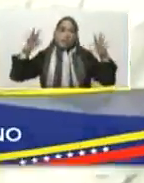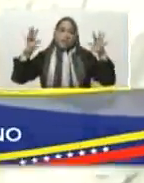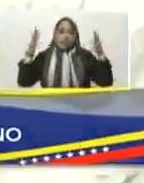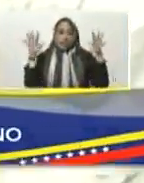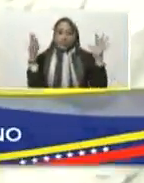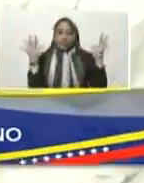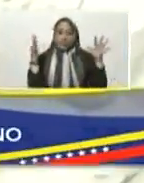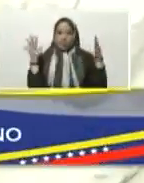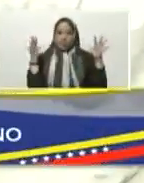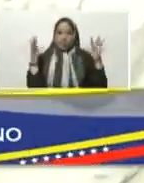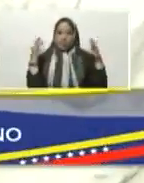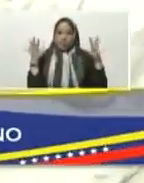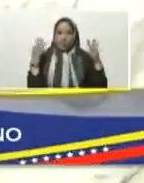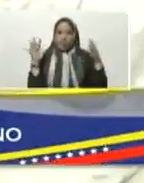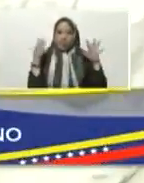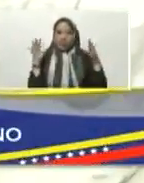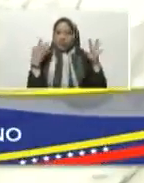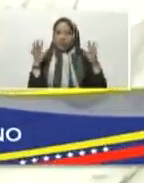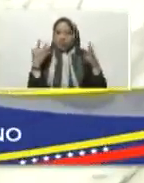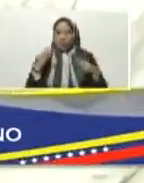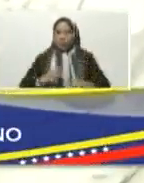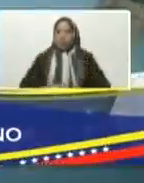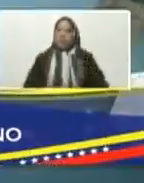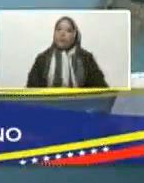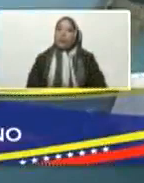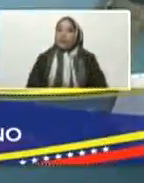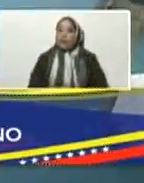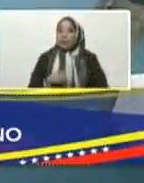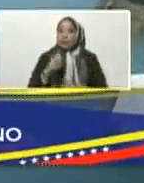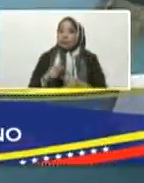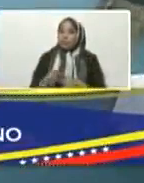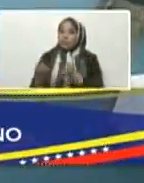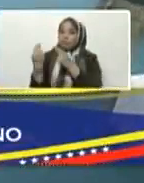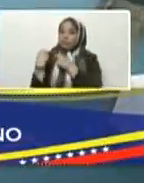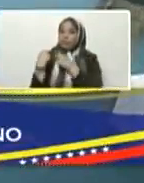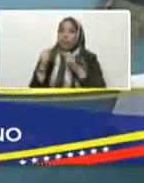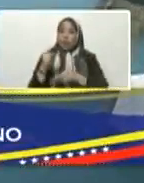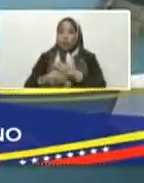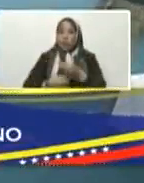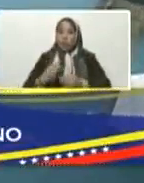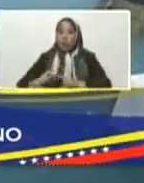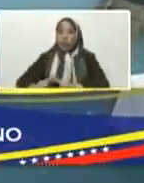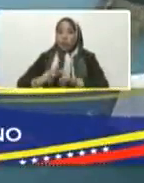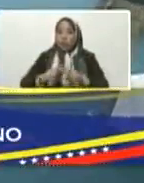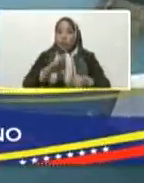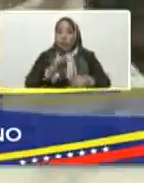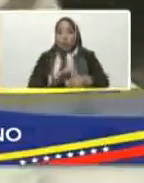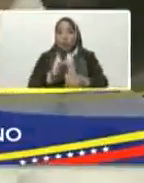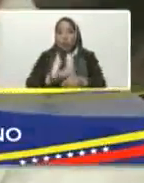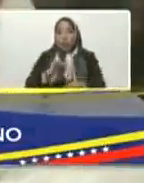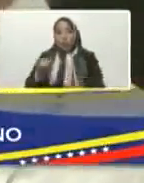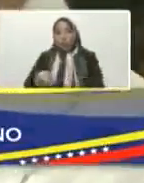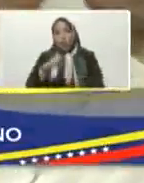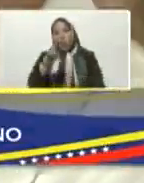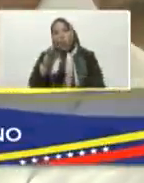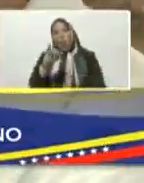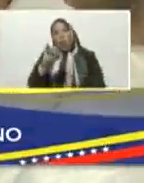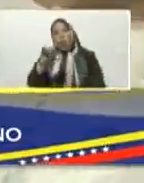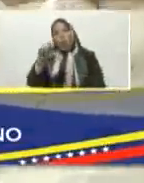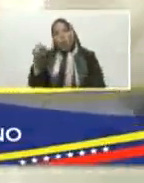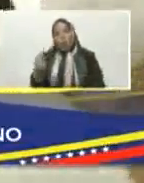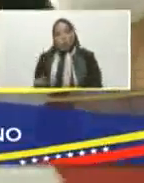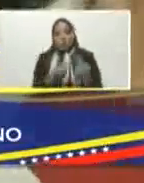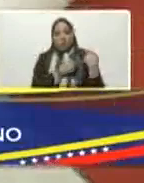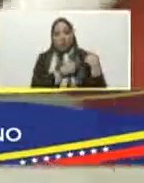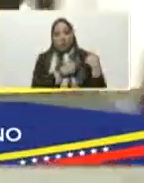Gracias. Ha sido el reconocimiento, la condecoración que ha recibido el doctor Julio García, la